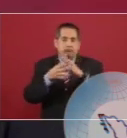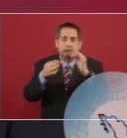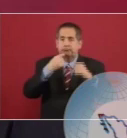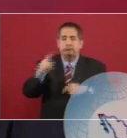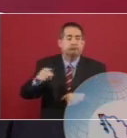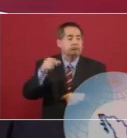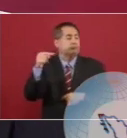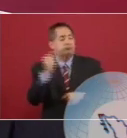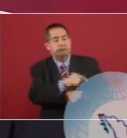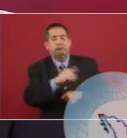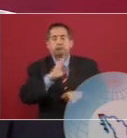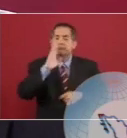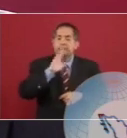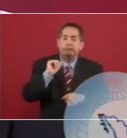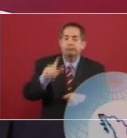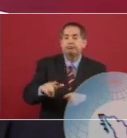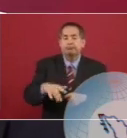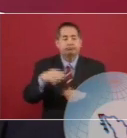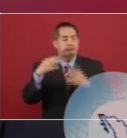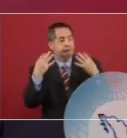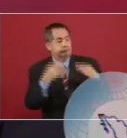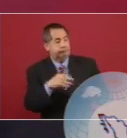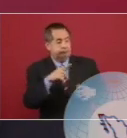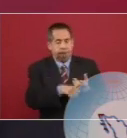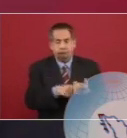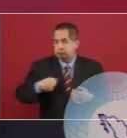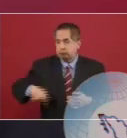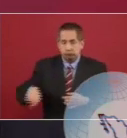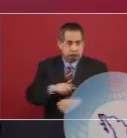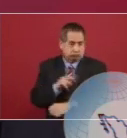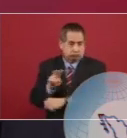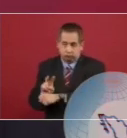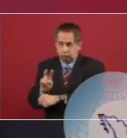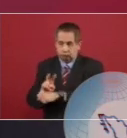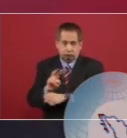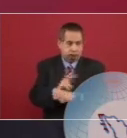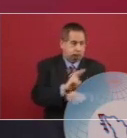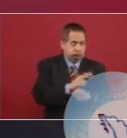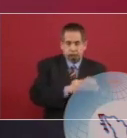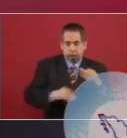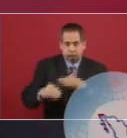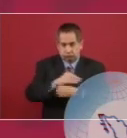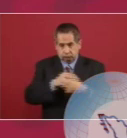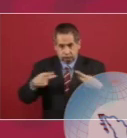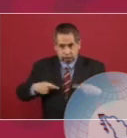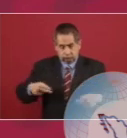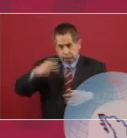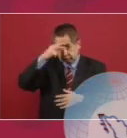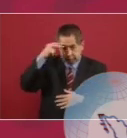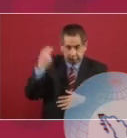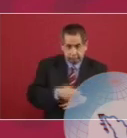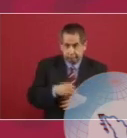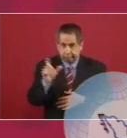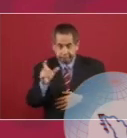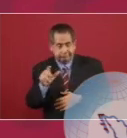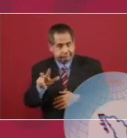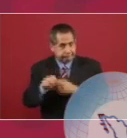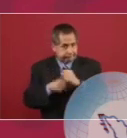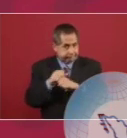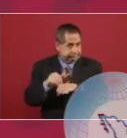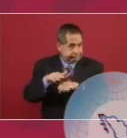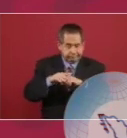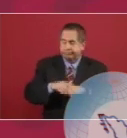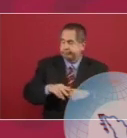que todos actuemos como guardianes, todos los mexicanos, todos los ciudadanos.